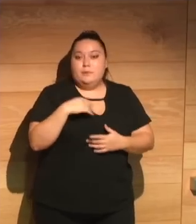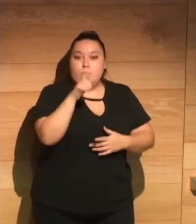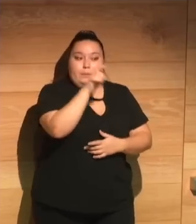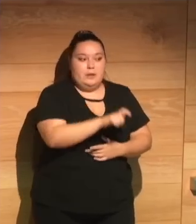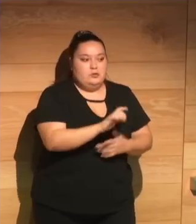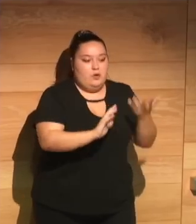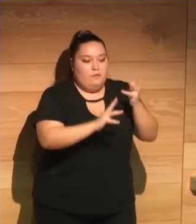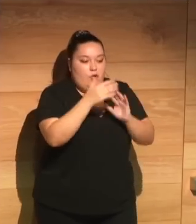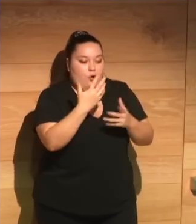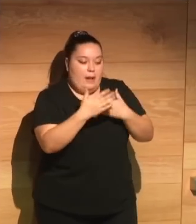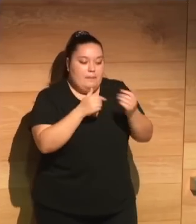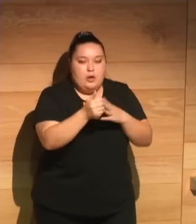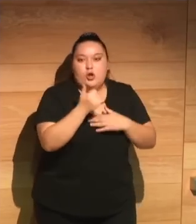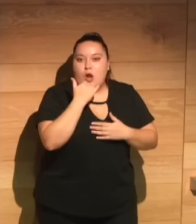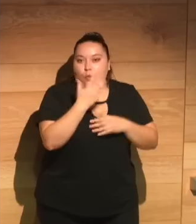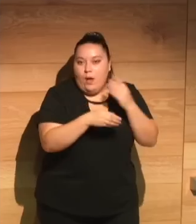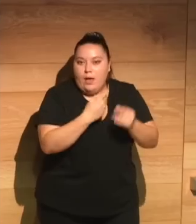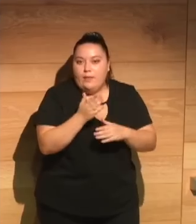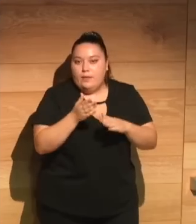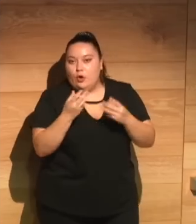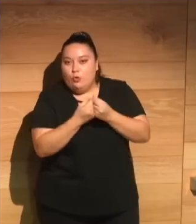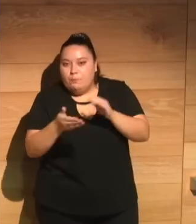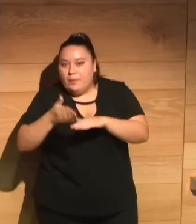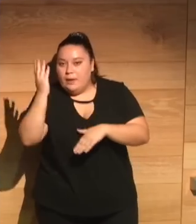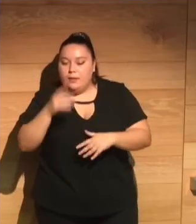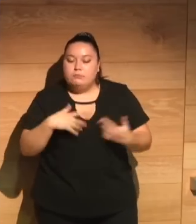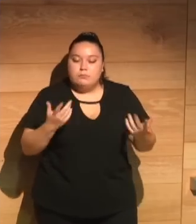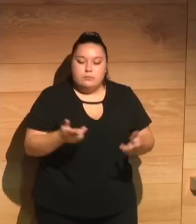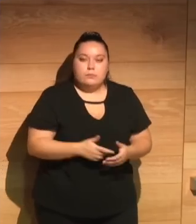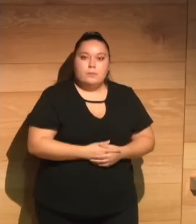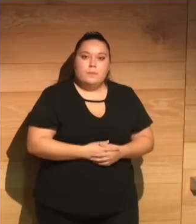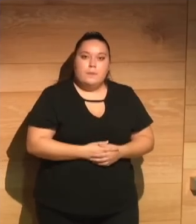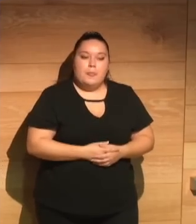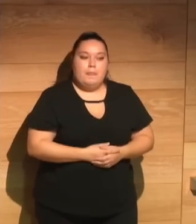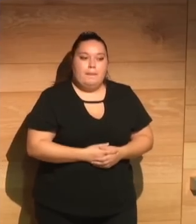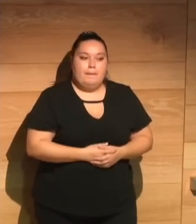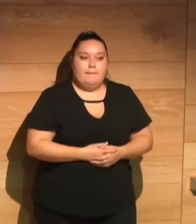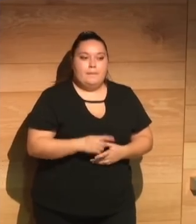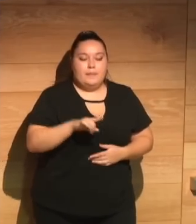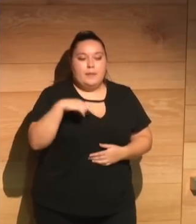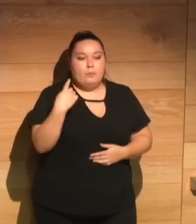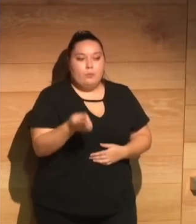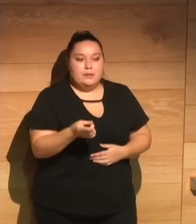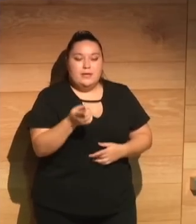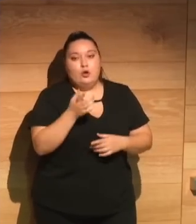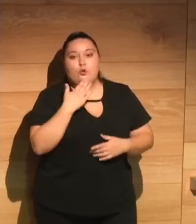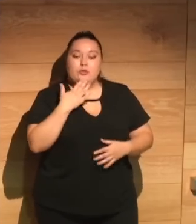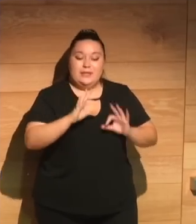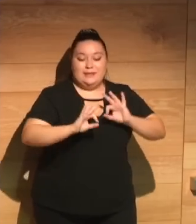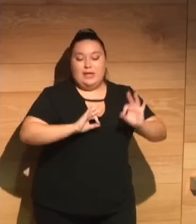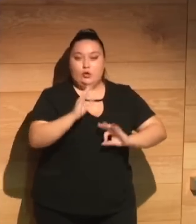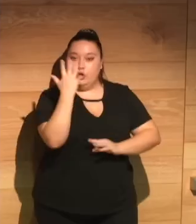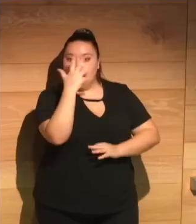las manos o con lo que sea, con el cuerpo o tal, esto que se acabó llamando tiempo después el Teatro de las